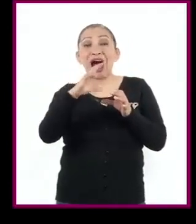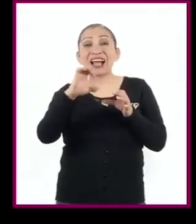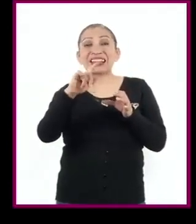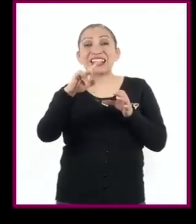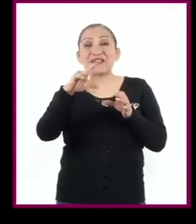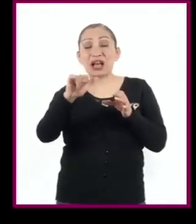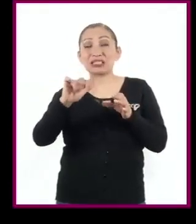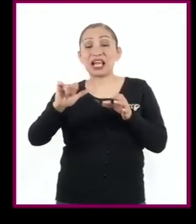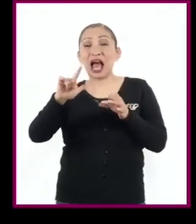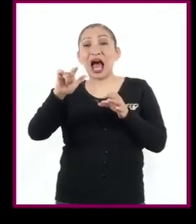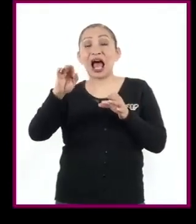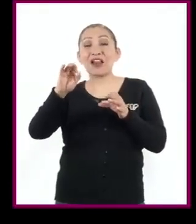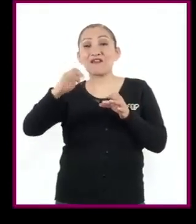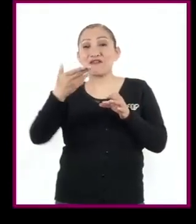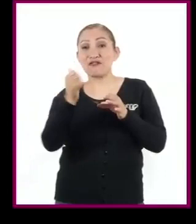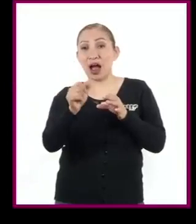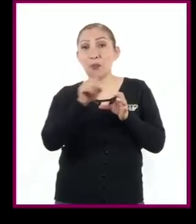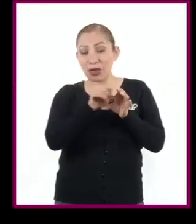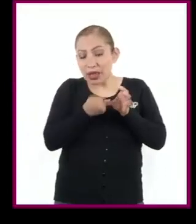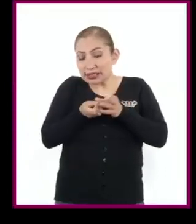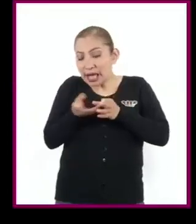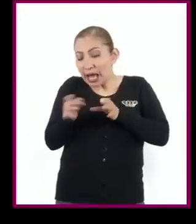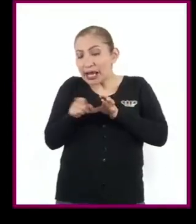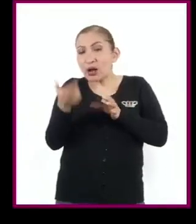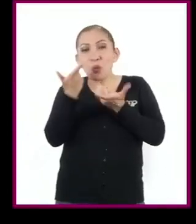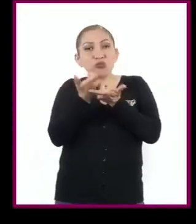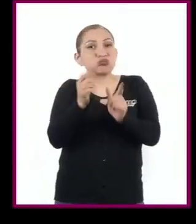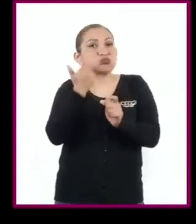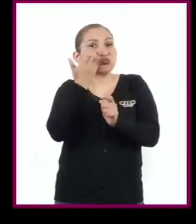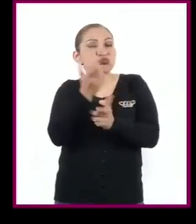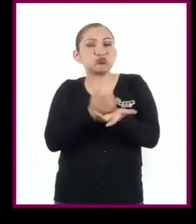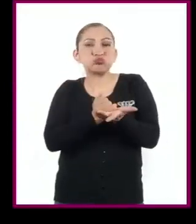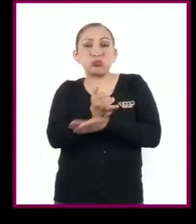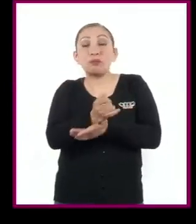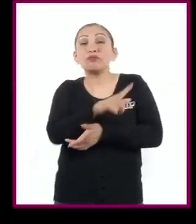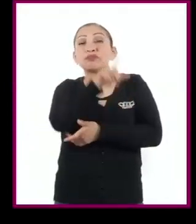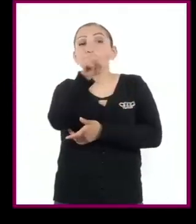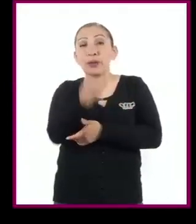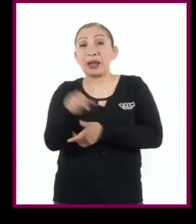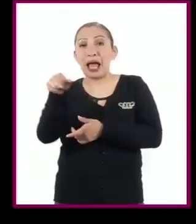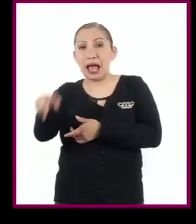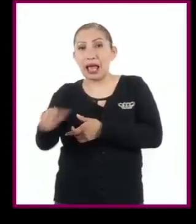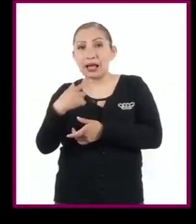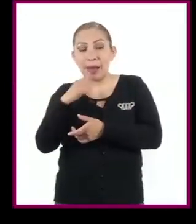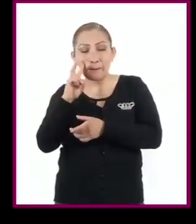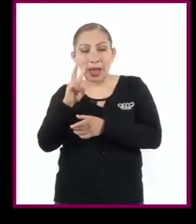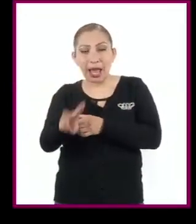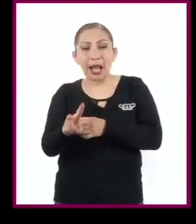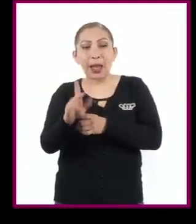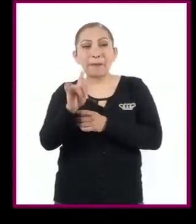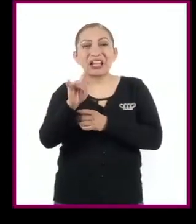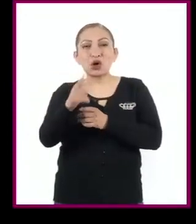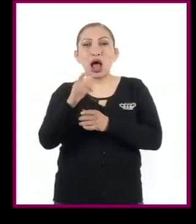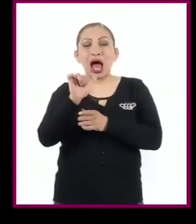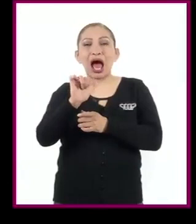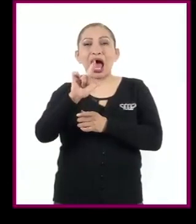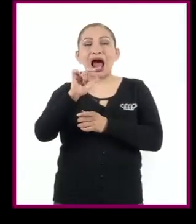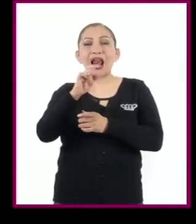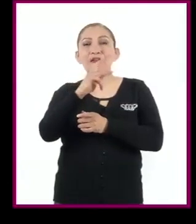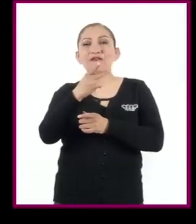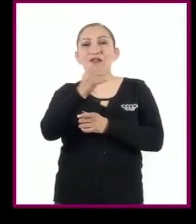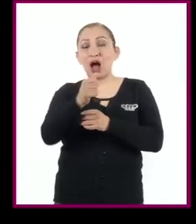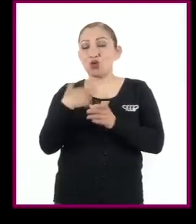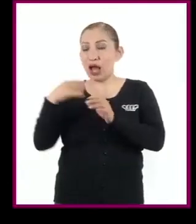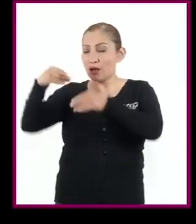podían salir de la caja en la dirección que él quisiera. Y después él disparó las partículas alfa hacia